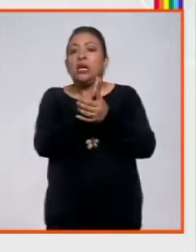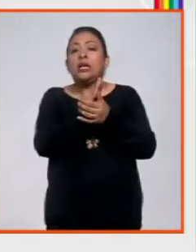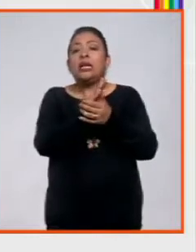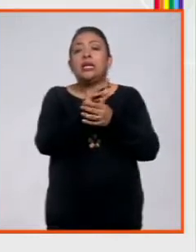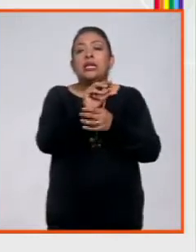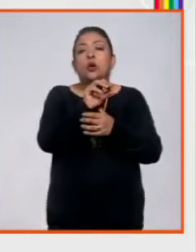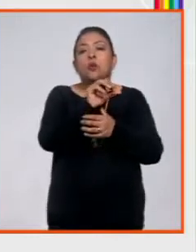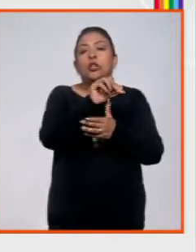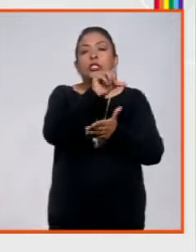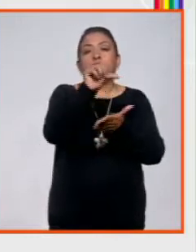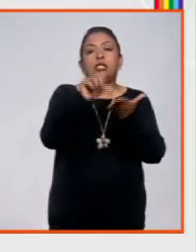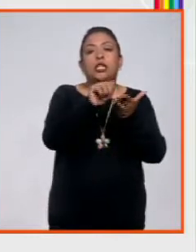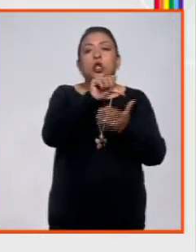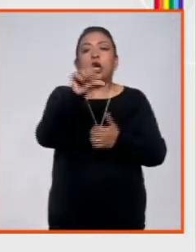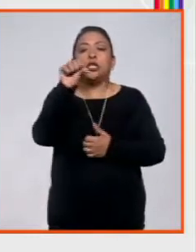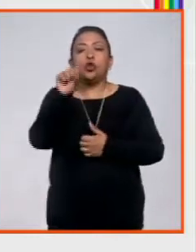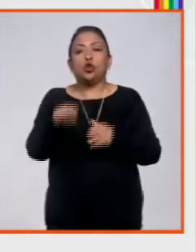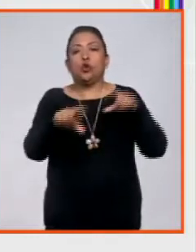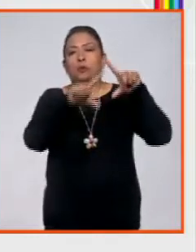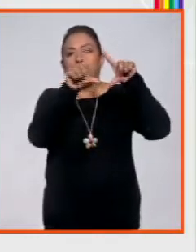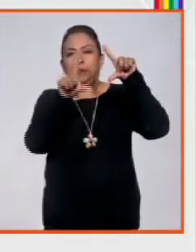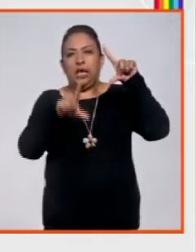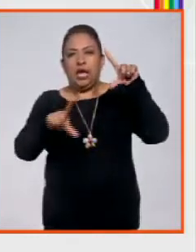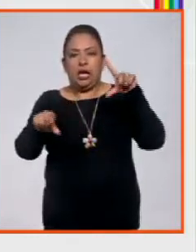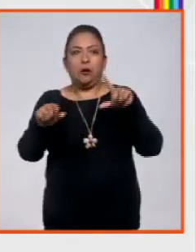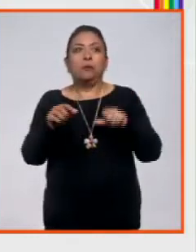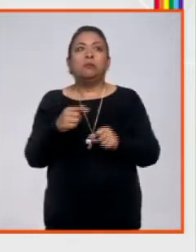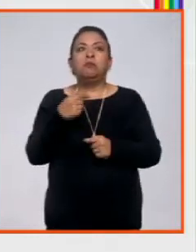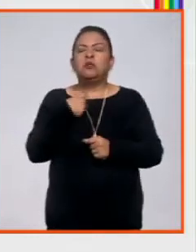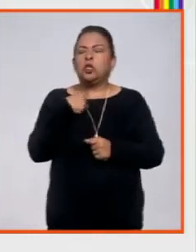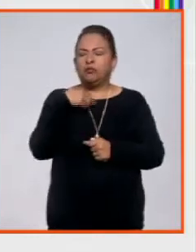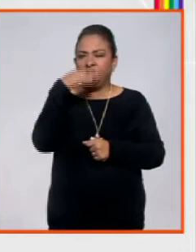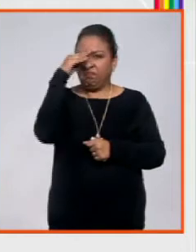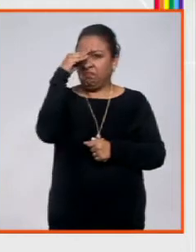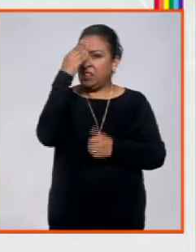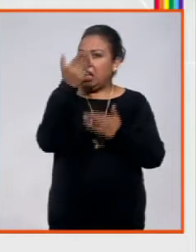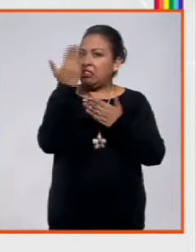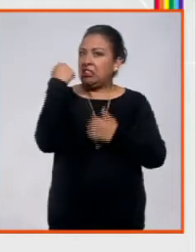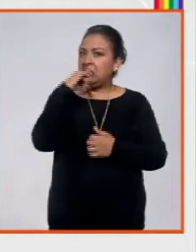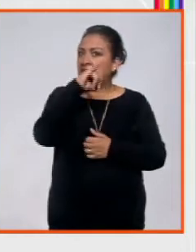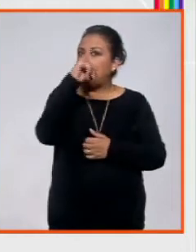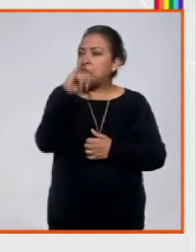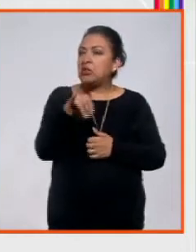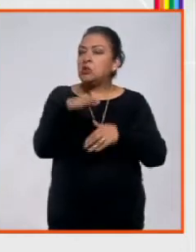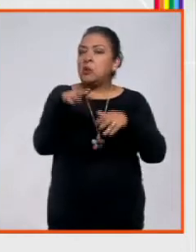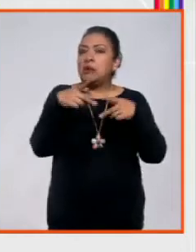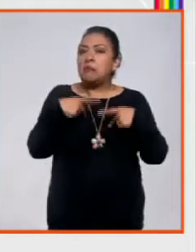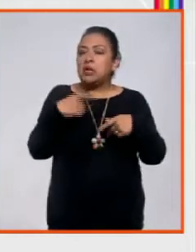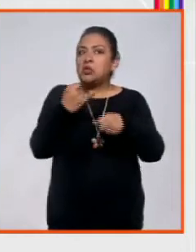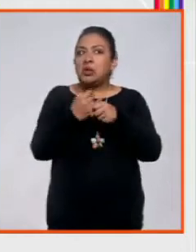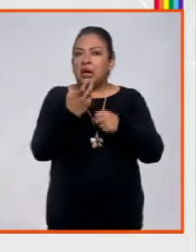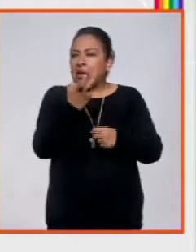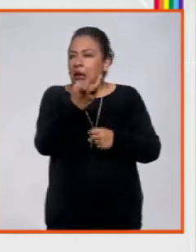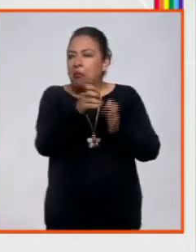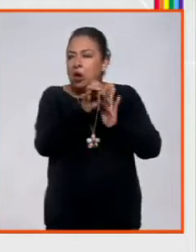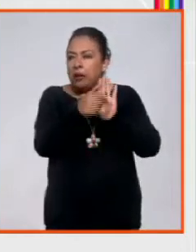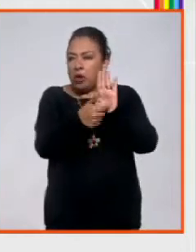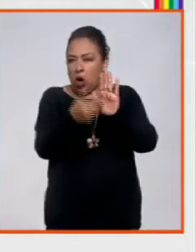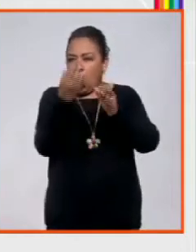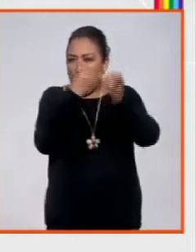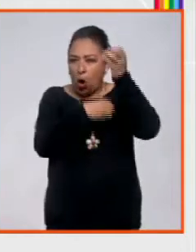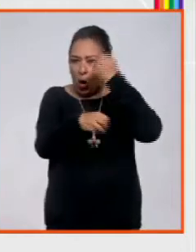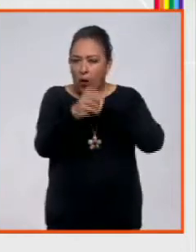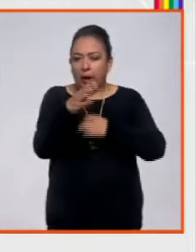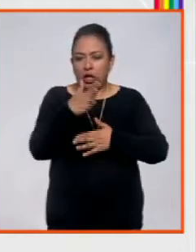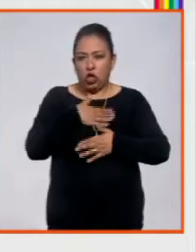sur del país yo nunca había reflexionado acerca de personajes como este que es el